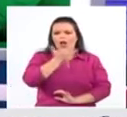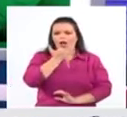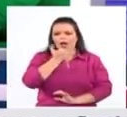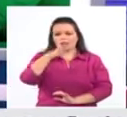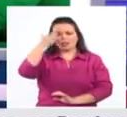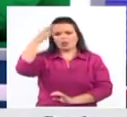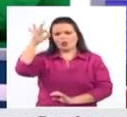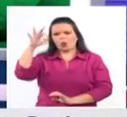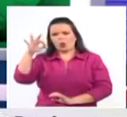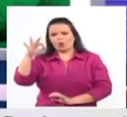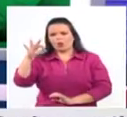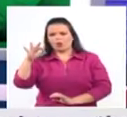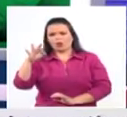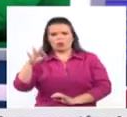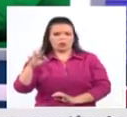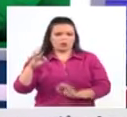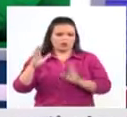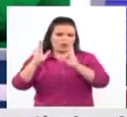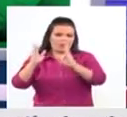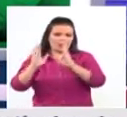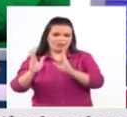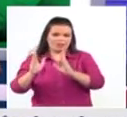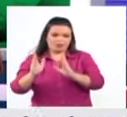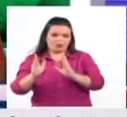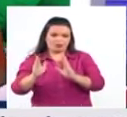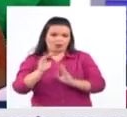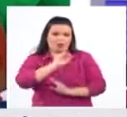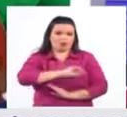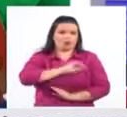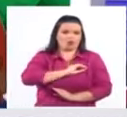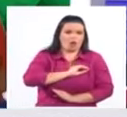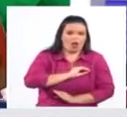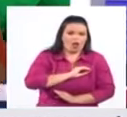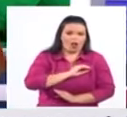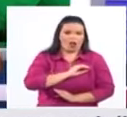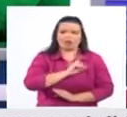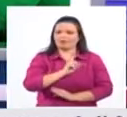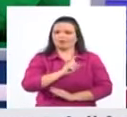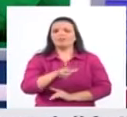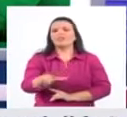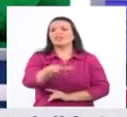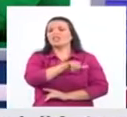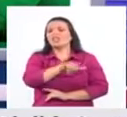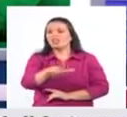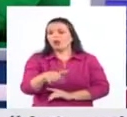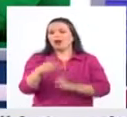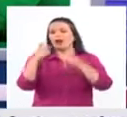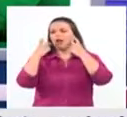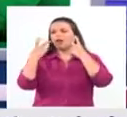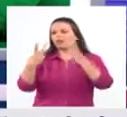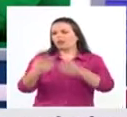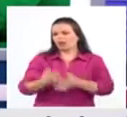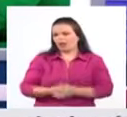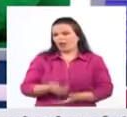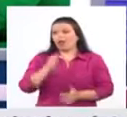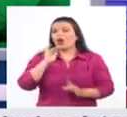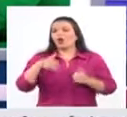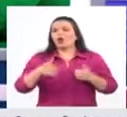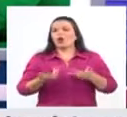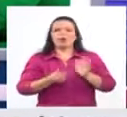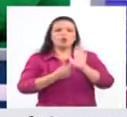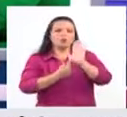esfera emocional, sino que ya también tiene implicaciones en la esfera cognitiva. ¿Cómo lo podemos ver en casa? ¿Cómo lo podemos